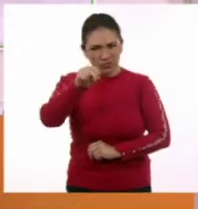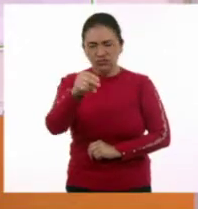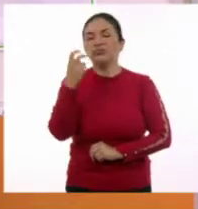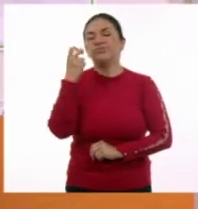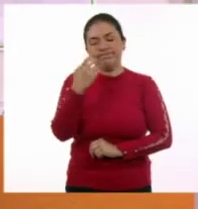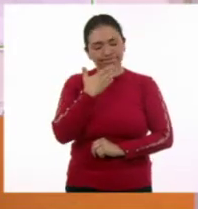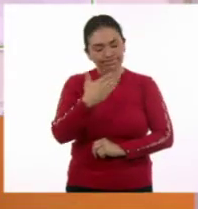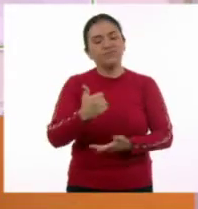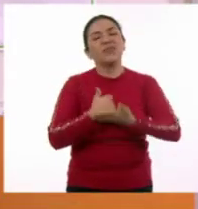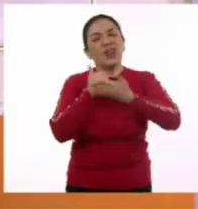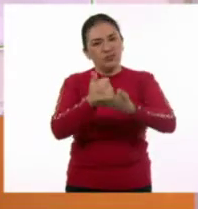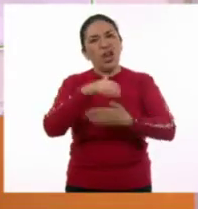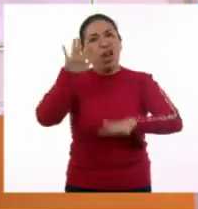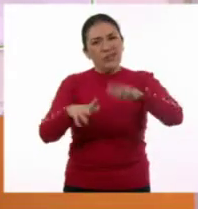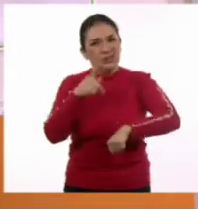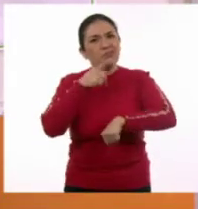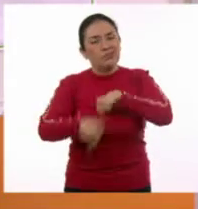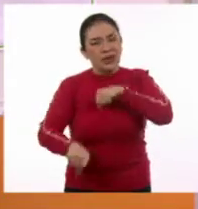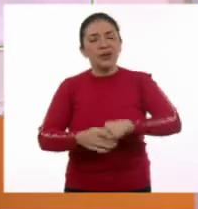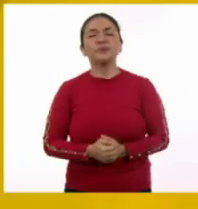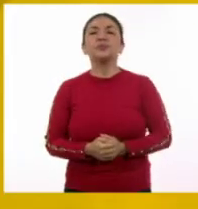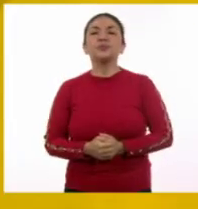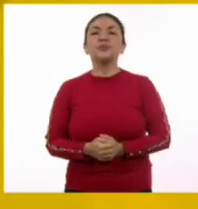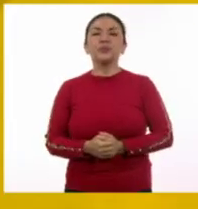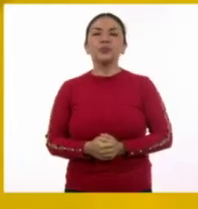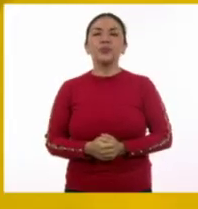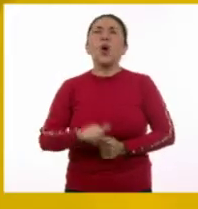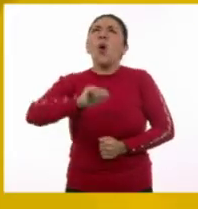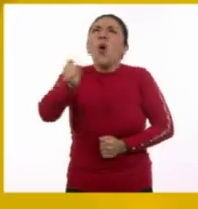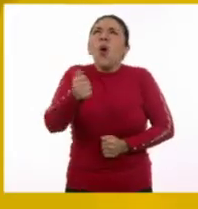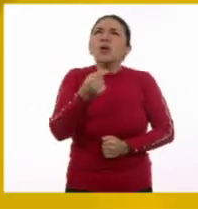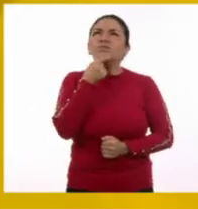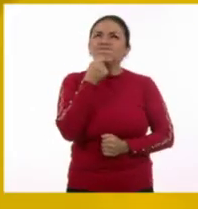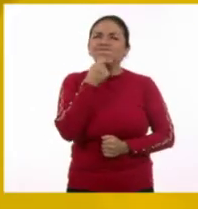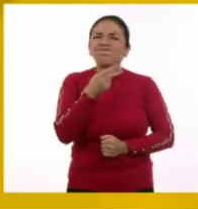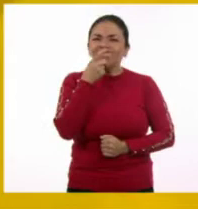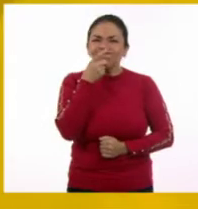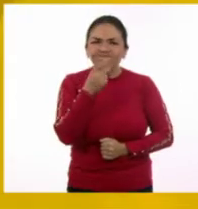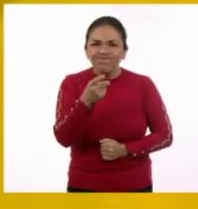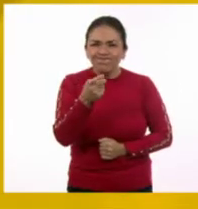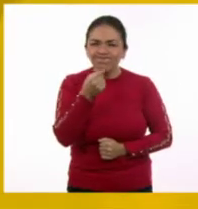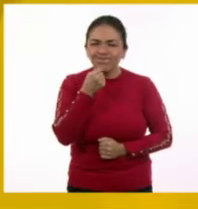eso puede ser peligroso ok qué más